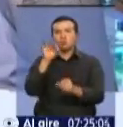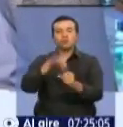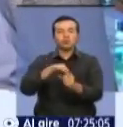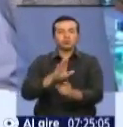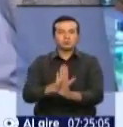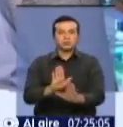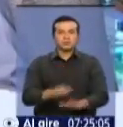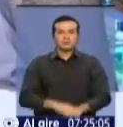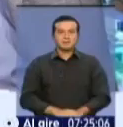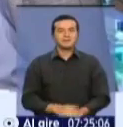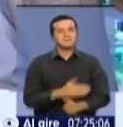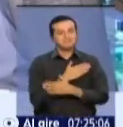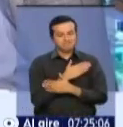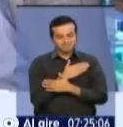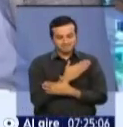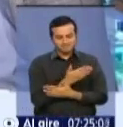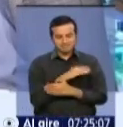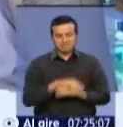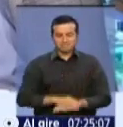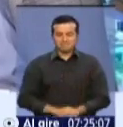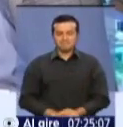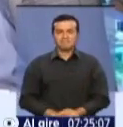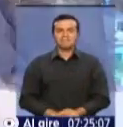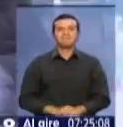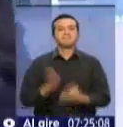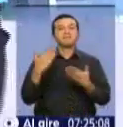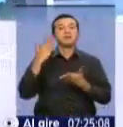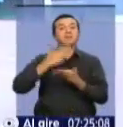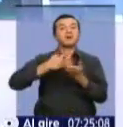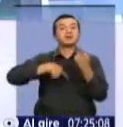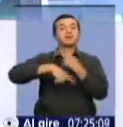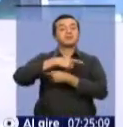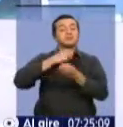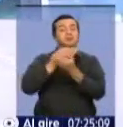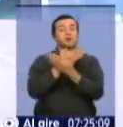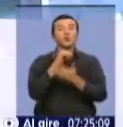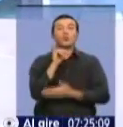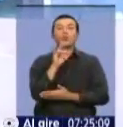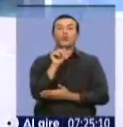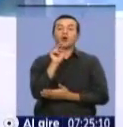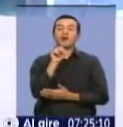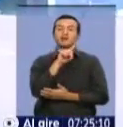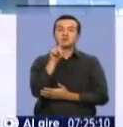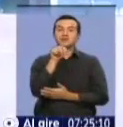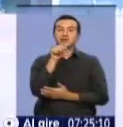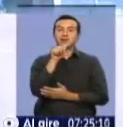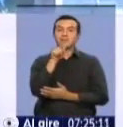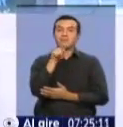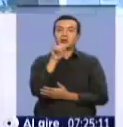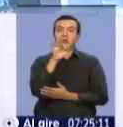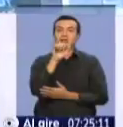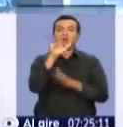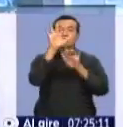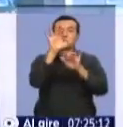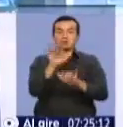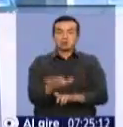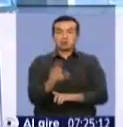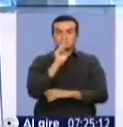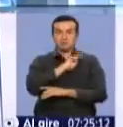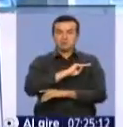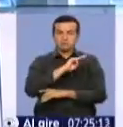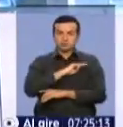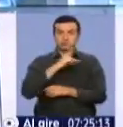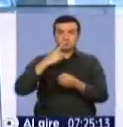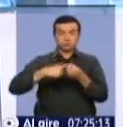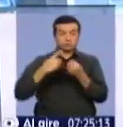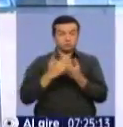nosotros. Un abrazo. Gracias también, Carlos. Hacemos una pausa y regresamos con Juan Zapata, secretario de Seguridad de Gobernabilidad del Distrito